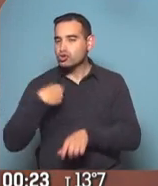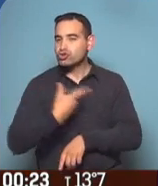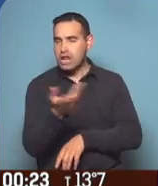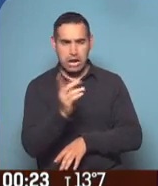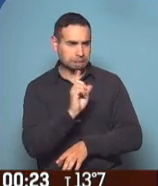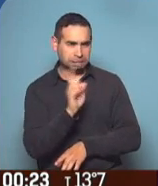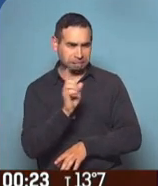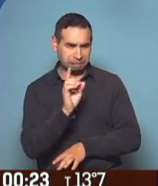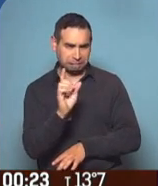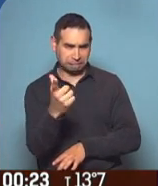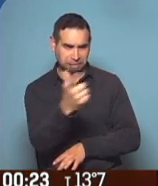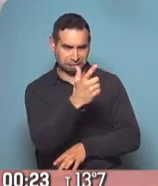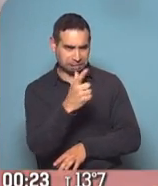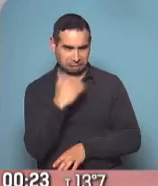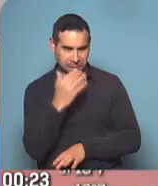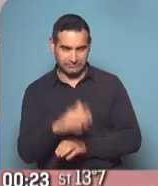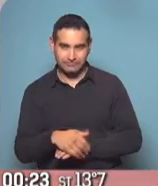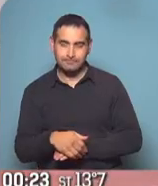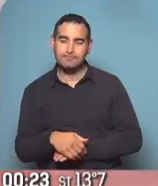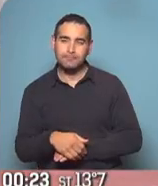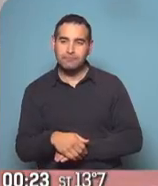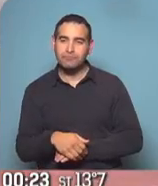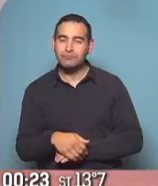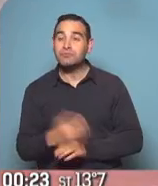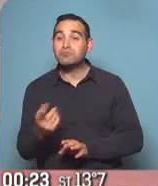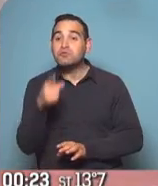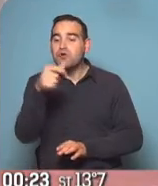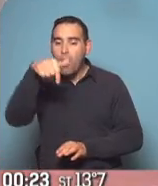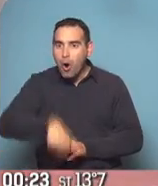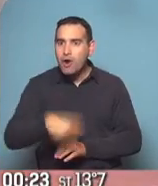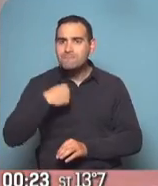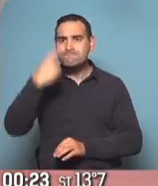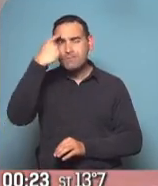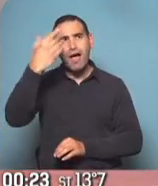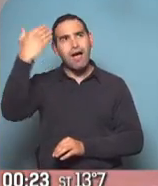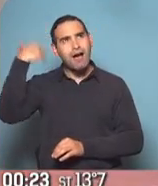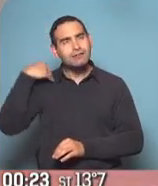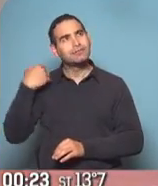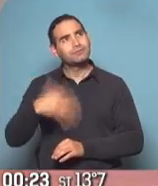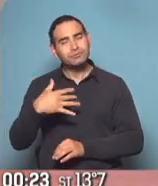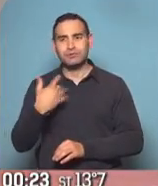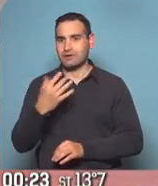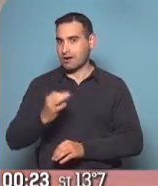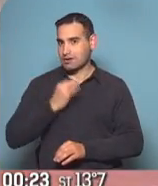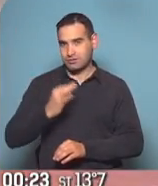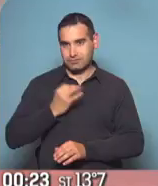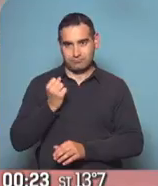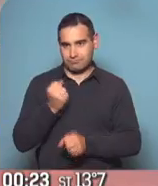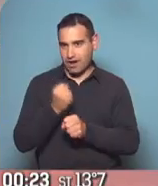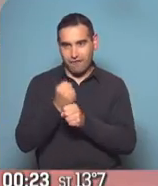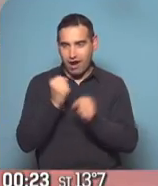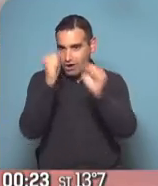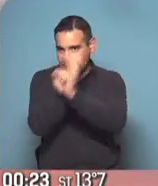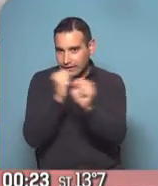no como lo ve hoy después de toda su trayectoria como